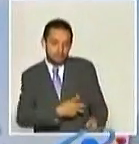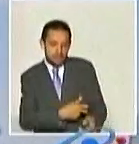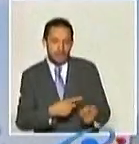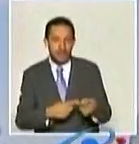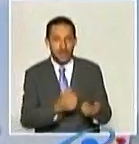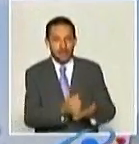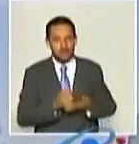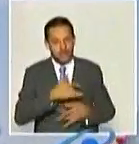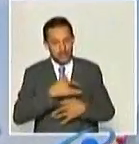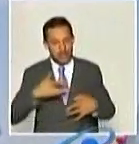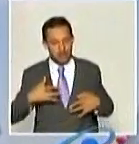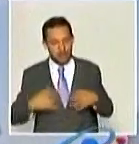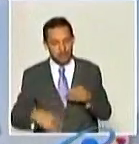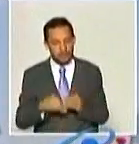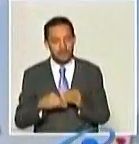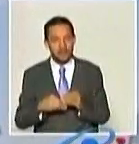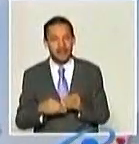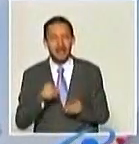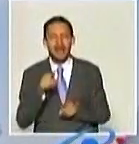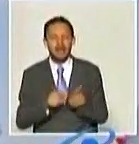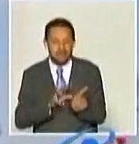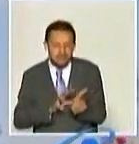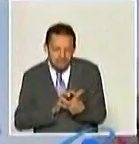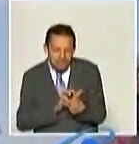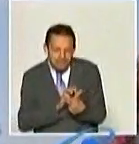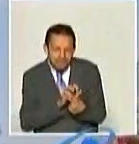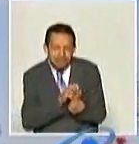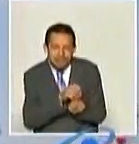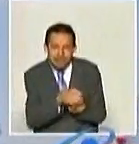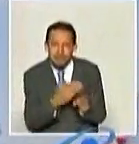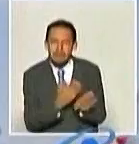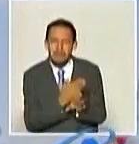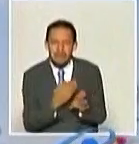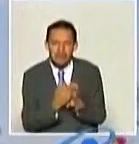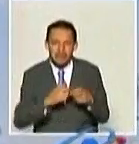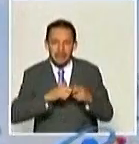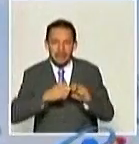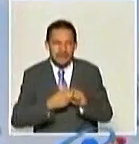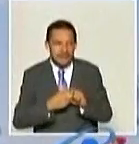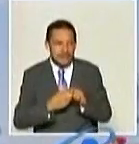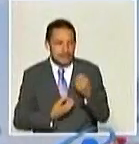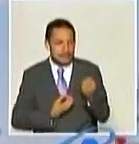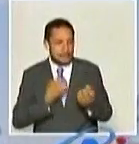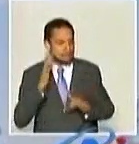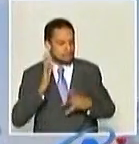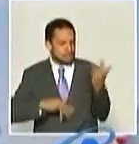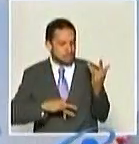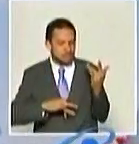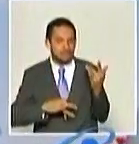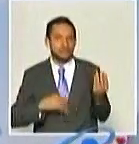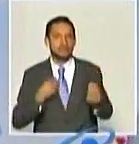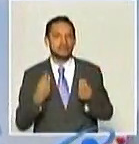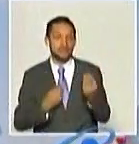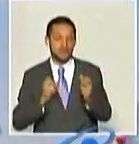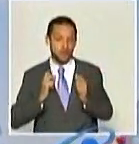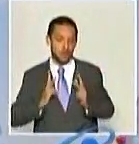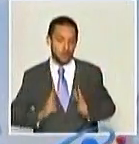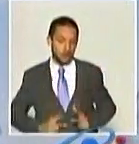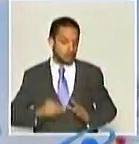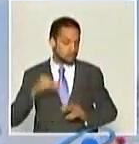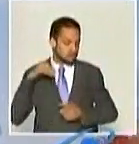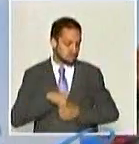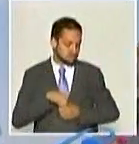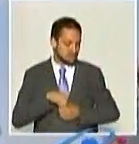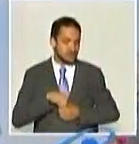analgésicos, desinfectantes, una variedad de funciones las que van a hacer dentro de nuestro cuerpo. Entonces, eso